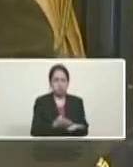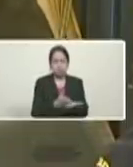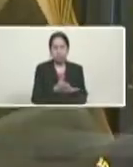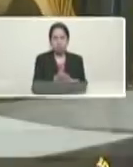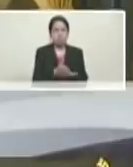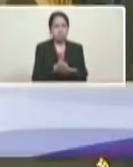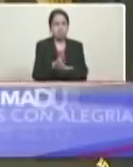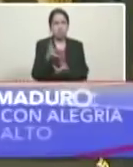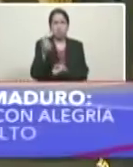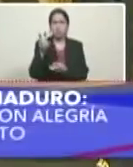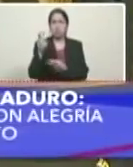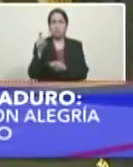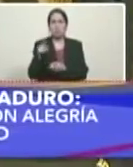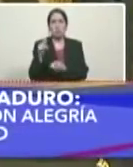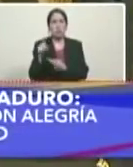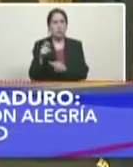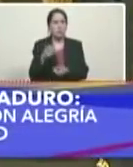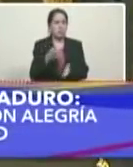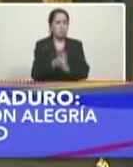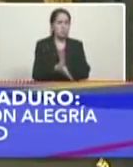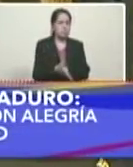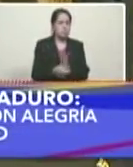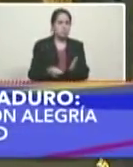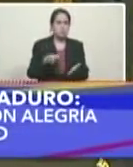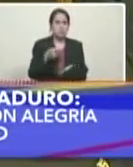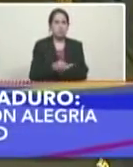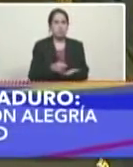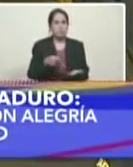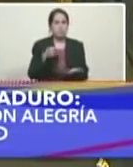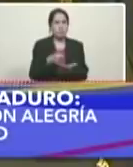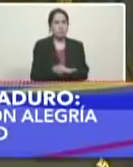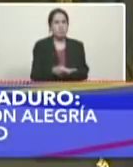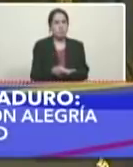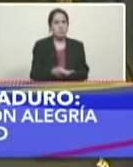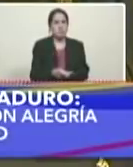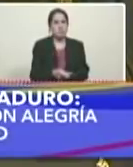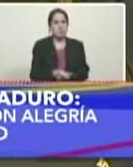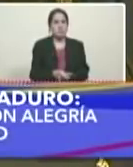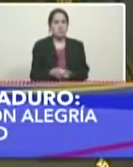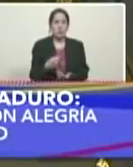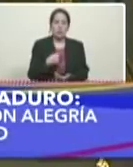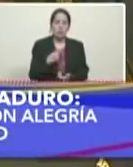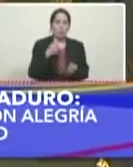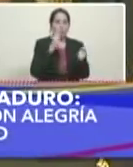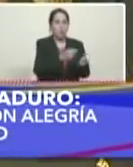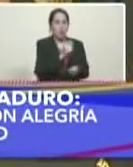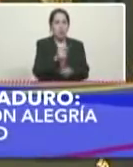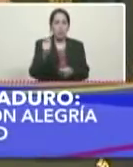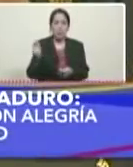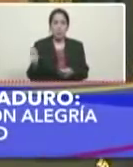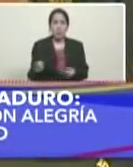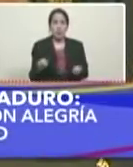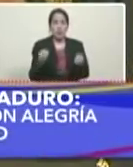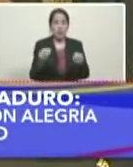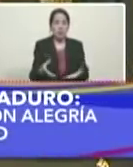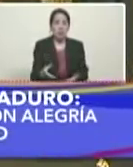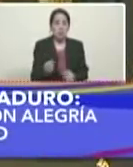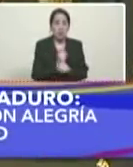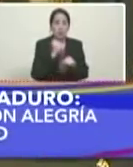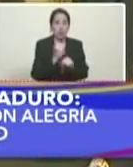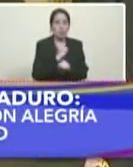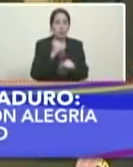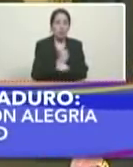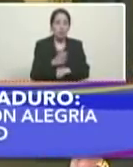recaudando generando excedentes generando recursos y yo entregándole esos recursos a ustedes para que eso se